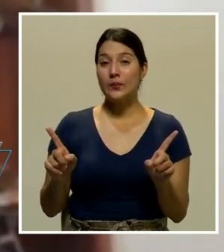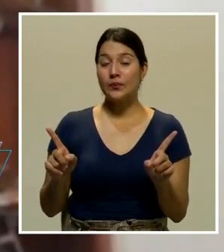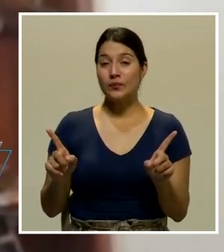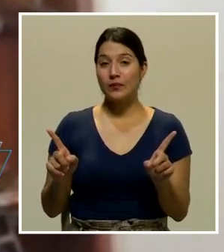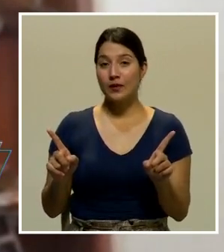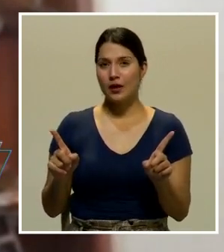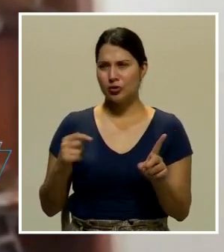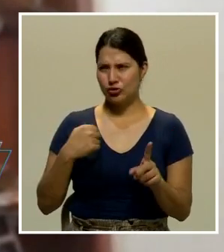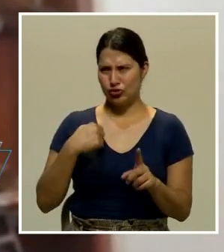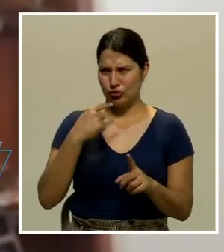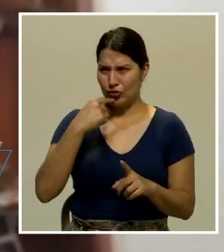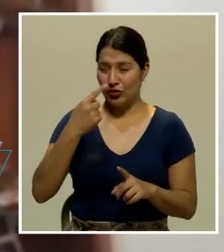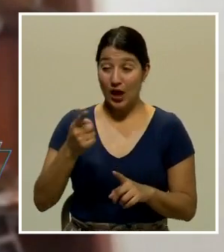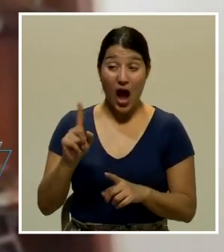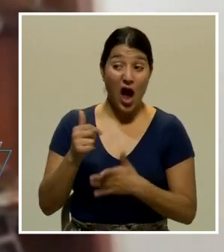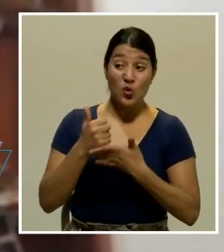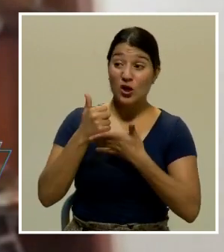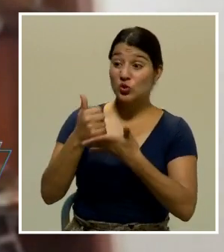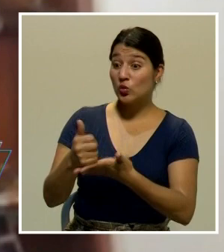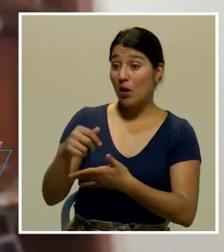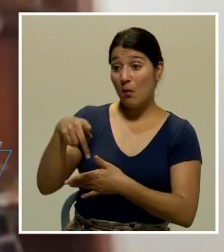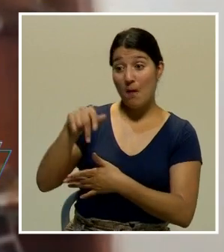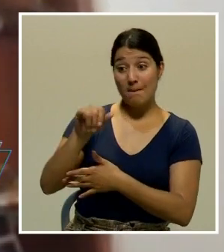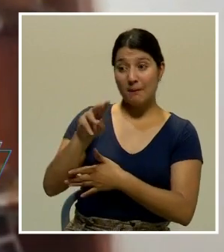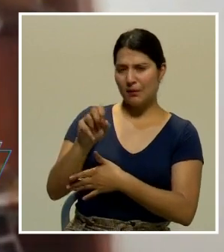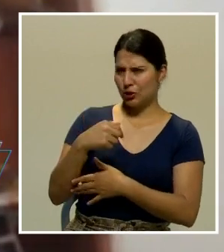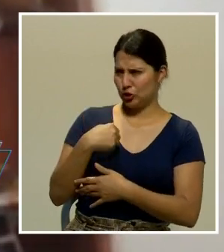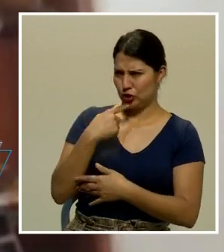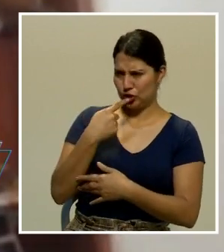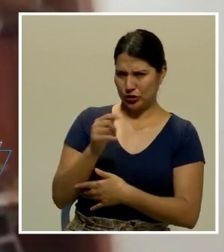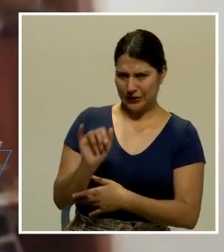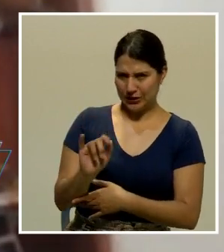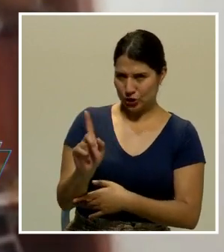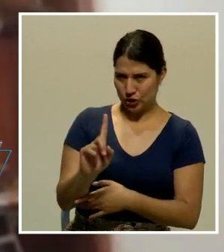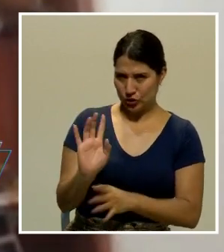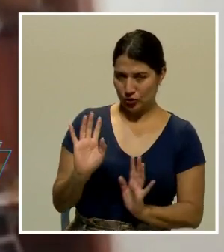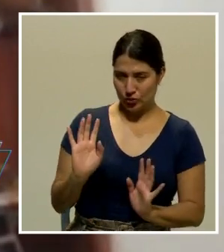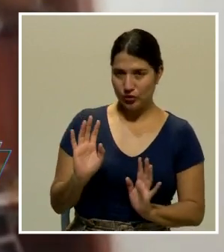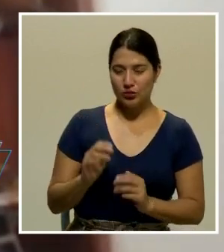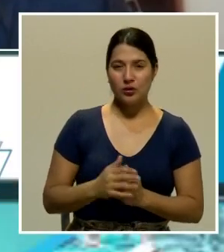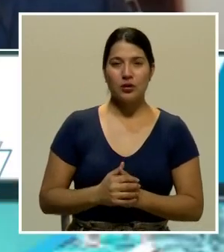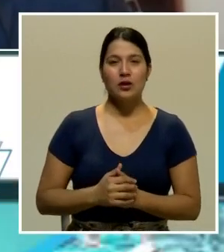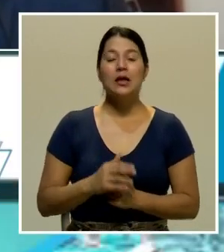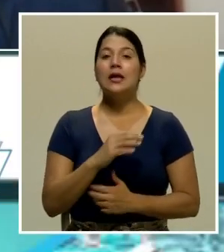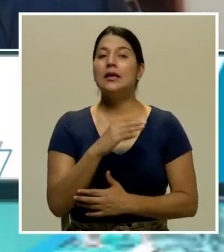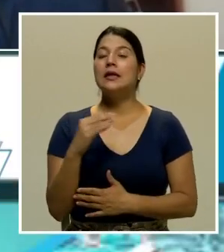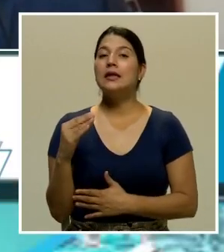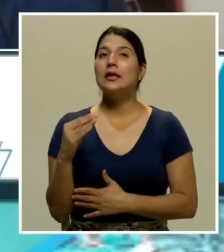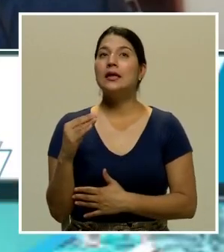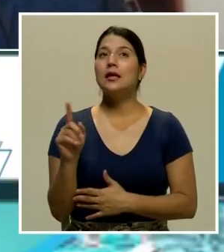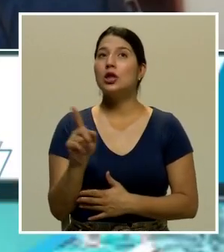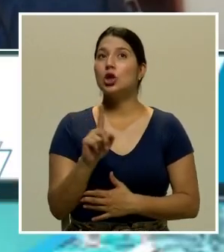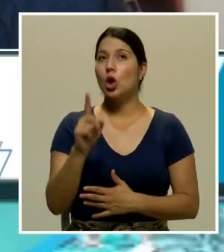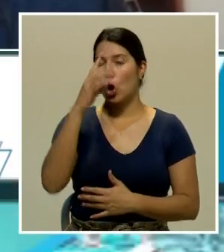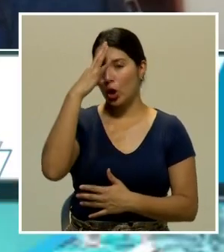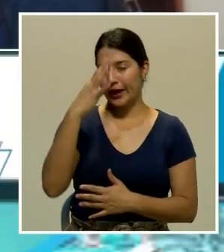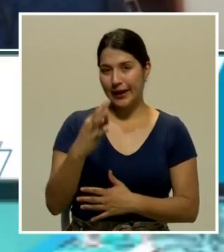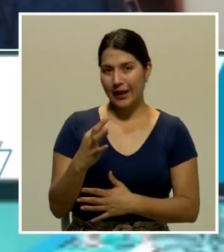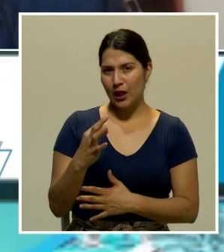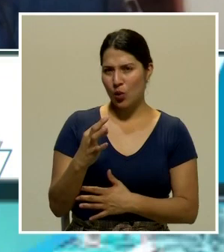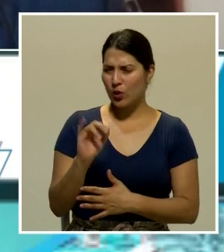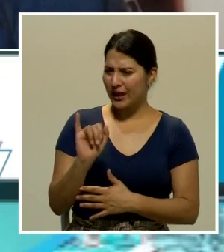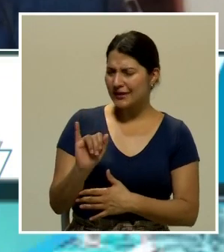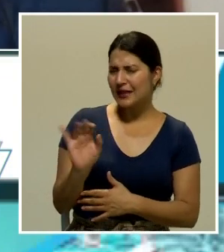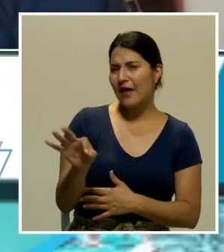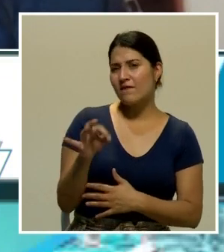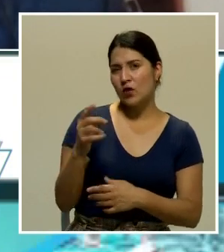de que yo haya dicho que no se le va a ayudar a las pymes o cosas por el estilo, no lo he dicho, no lo he manifestado y no creo además que sea la